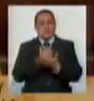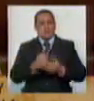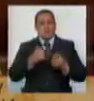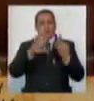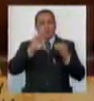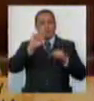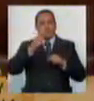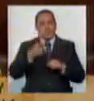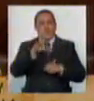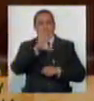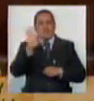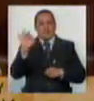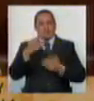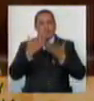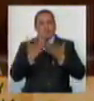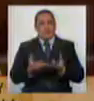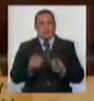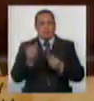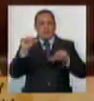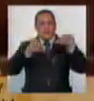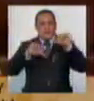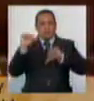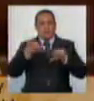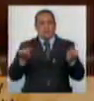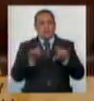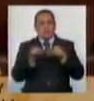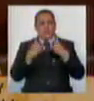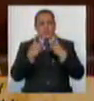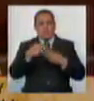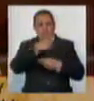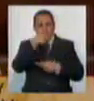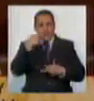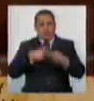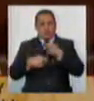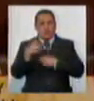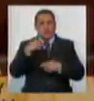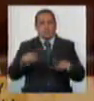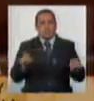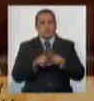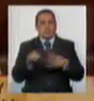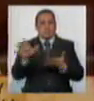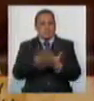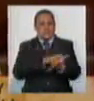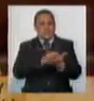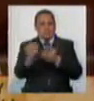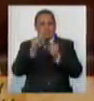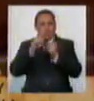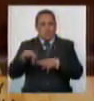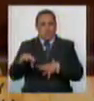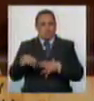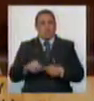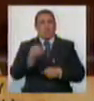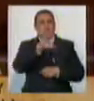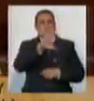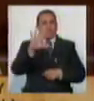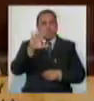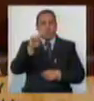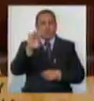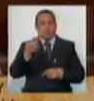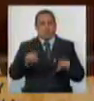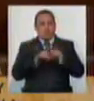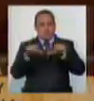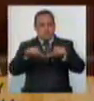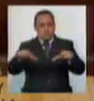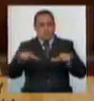8.500 kilos de insumos químicos que van al narcotráfico. Se han destruido 551 pistas